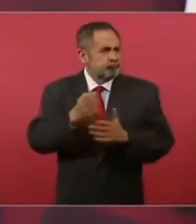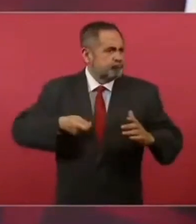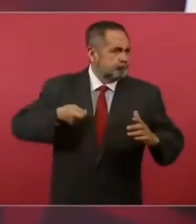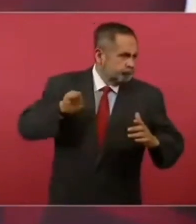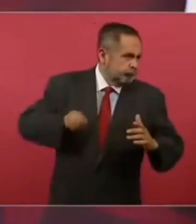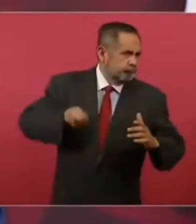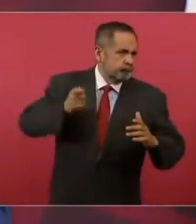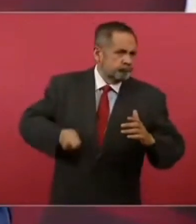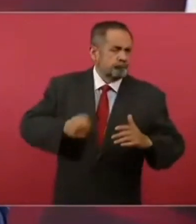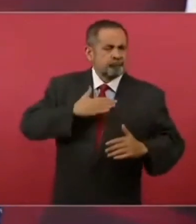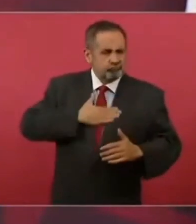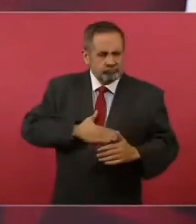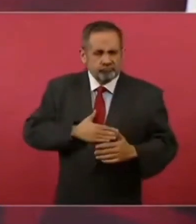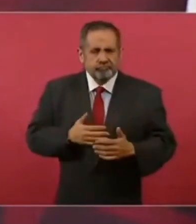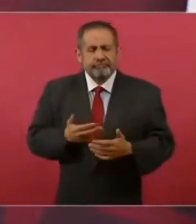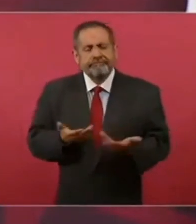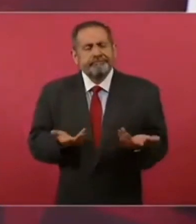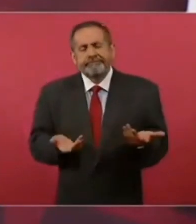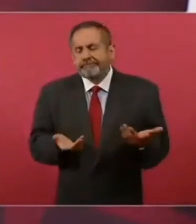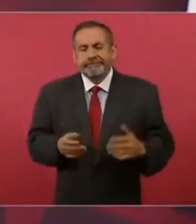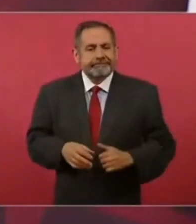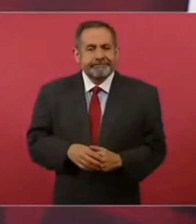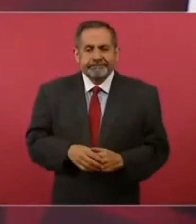impartidores de justicia